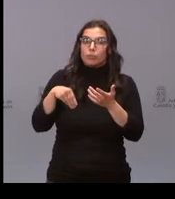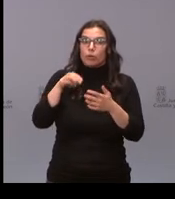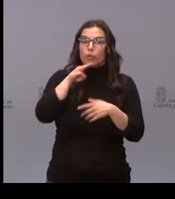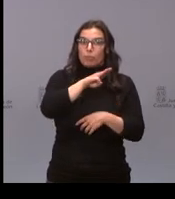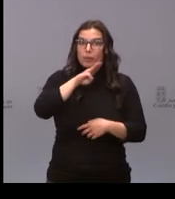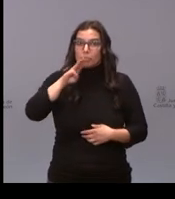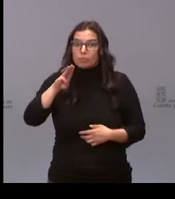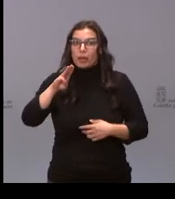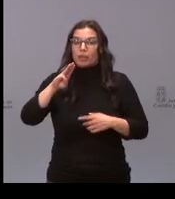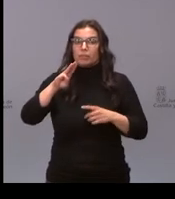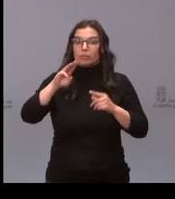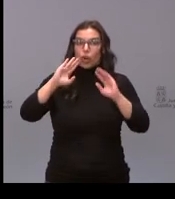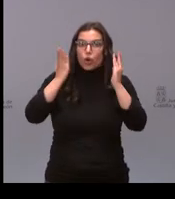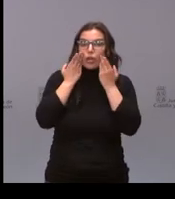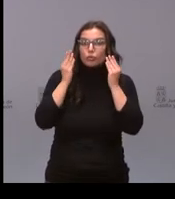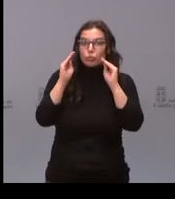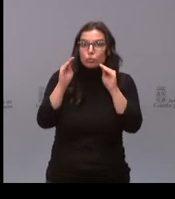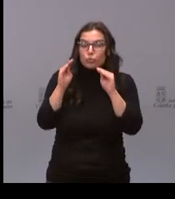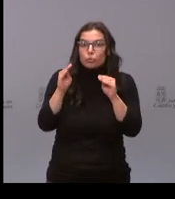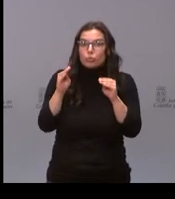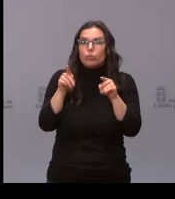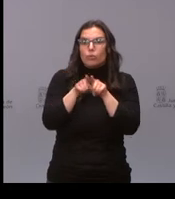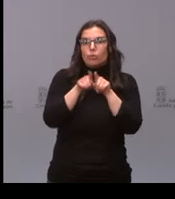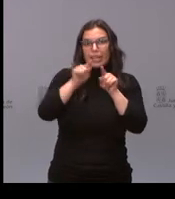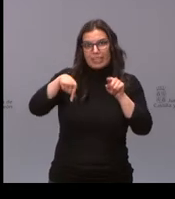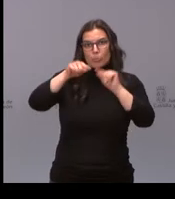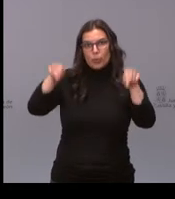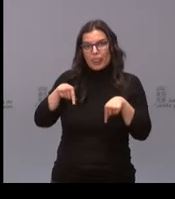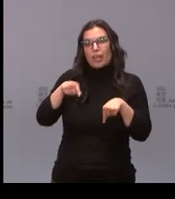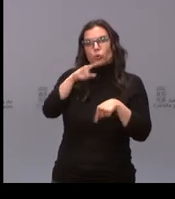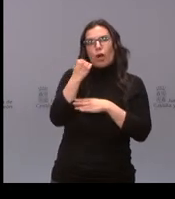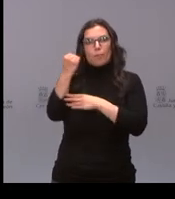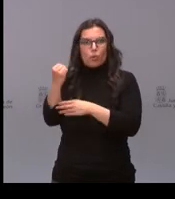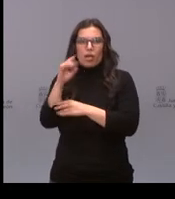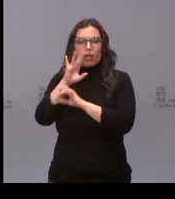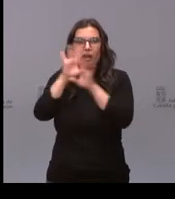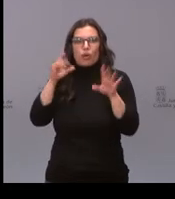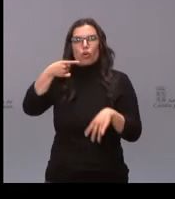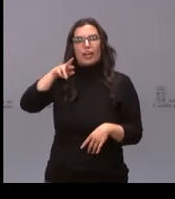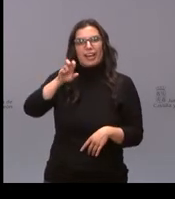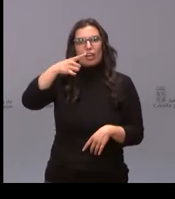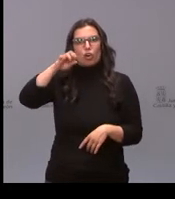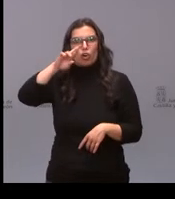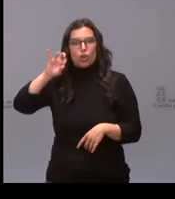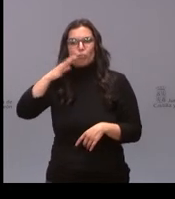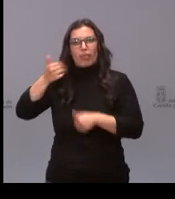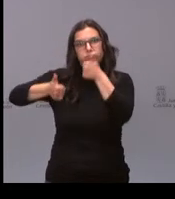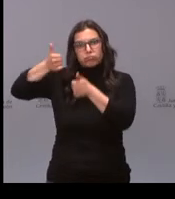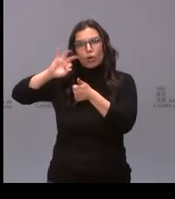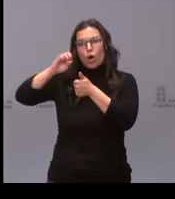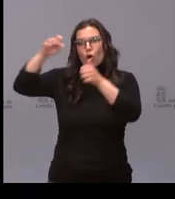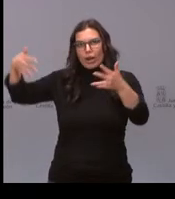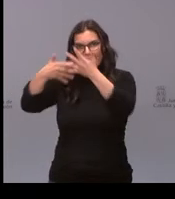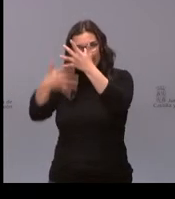provincias. No sé, su apoyo a Yolanda de Gregorio es conocido, pero no sé si se espera que haya confrontación, lista de unidad o